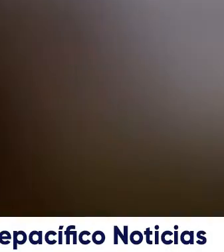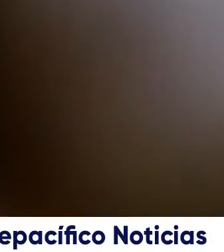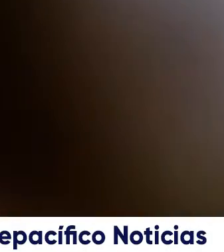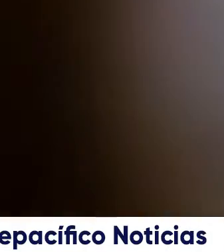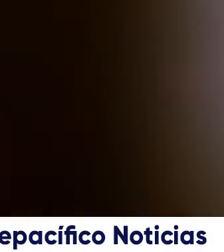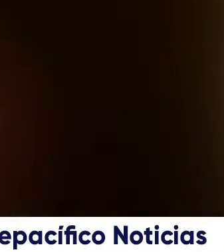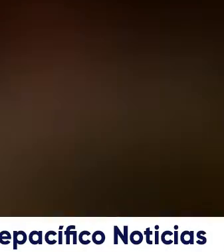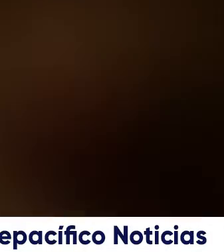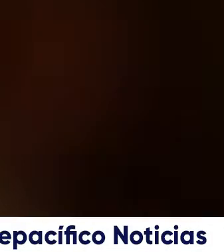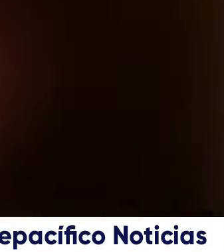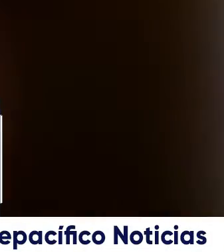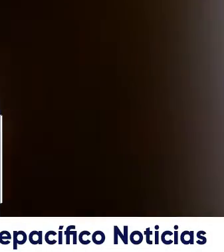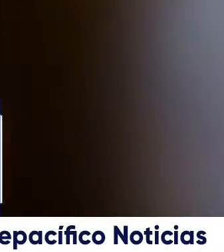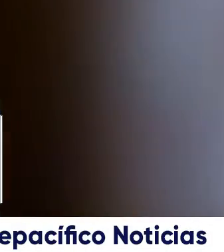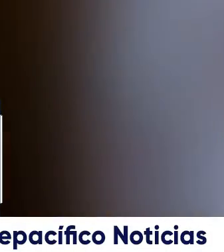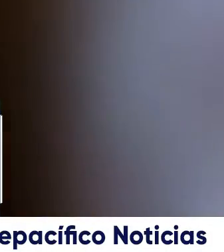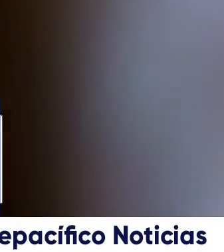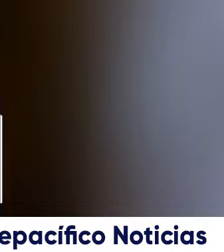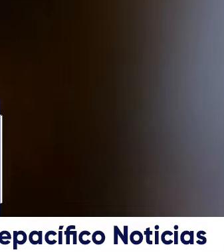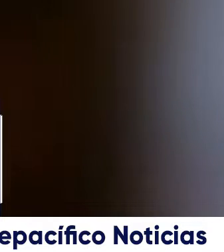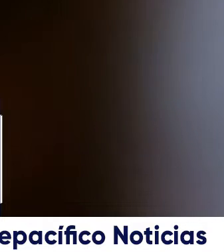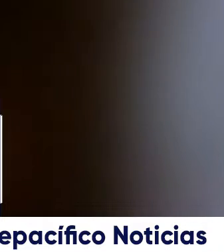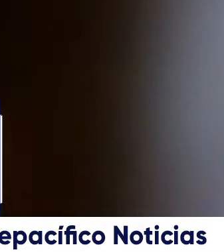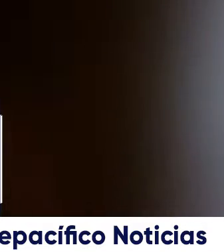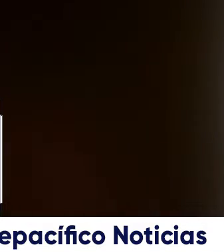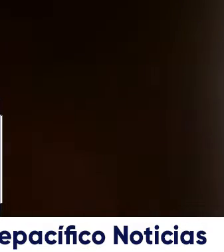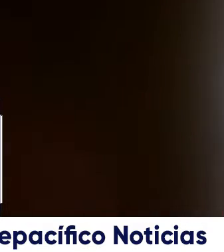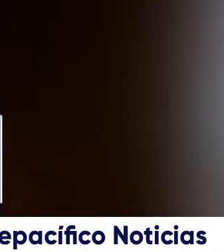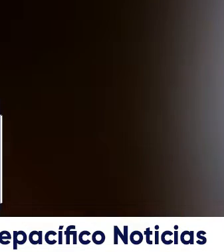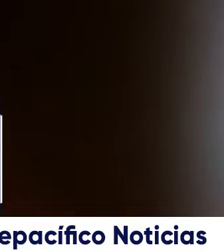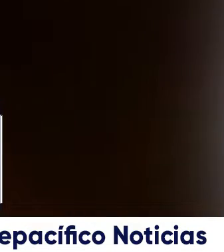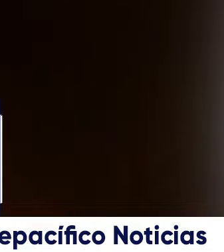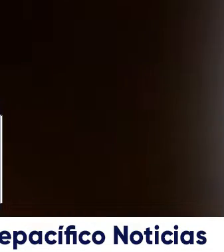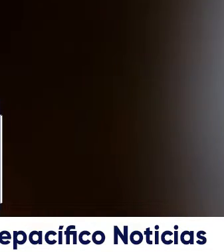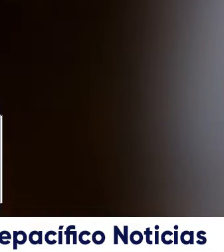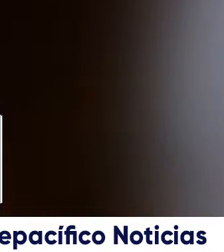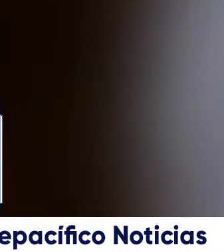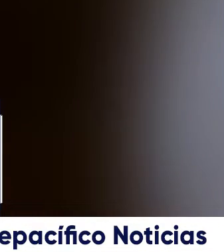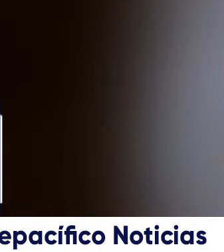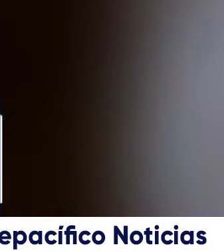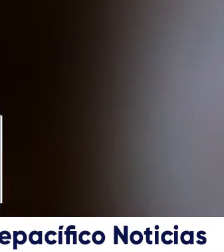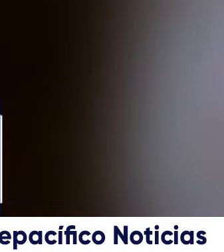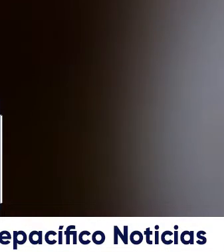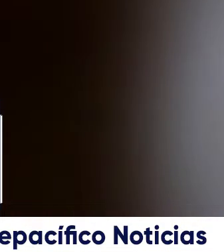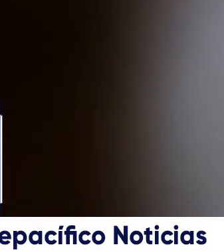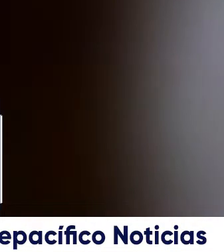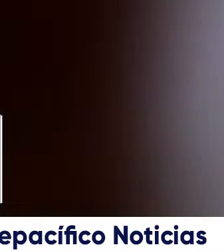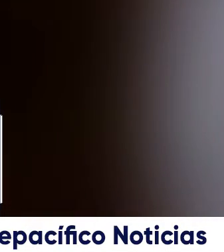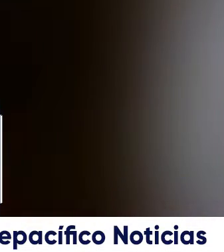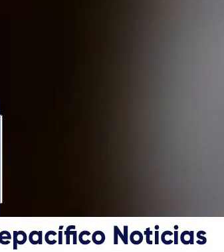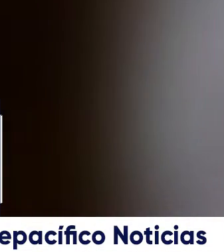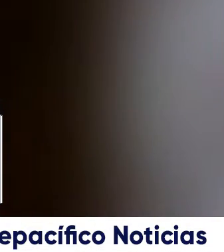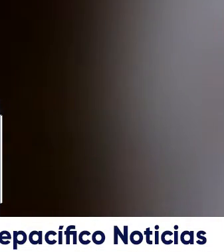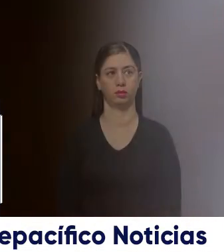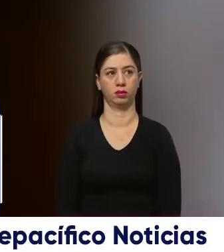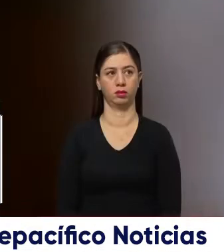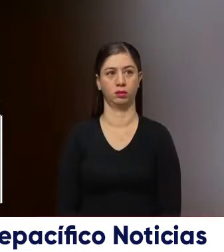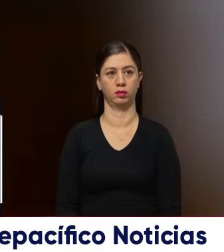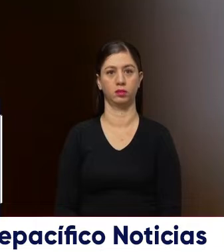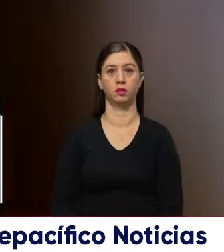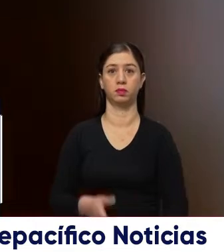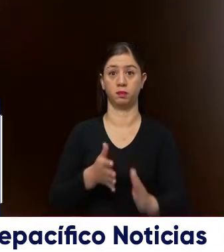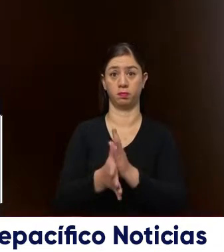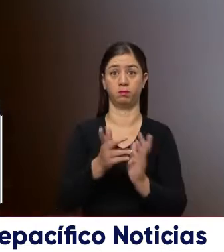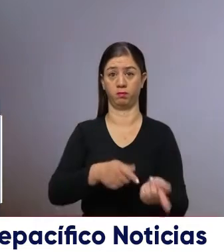El ELN entregó a la Cruz Roja Internacional a un hombre que permanecía en poder de ese grupo armado. Esta persona fue trasladada